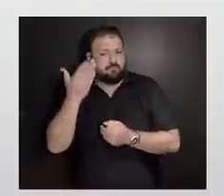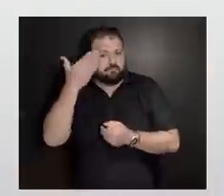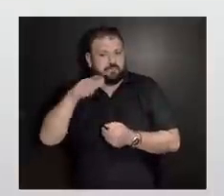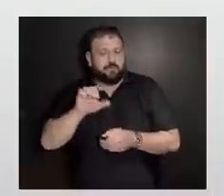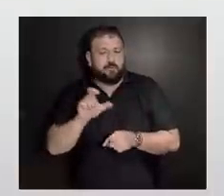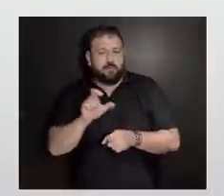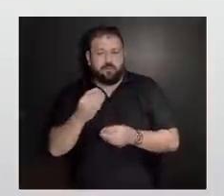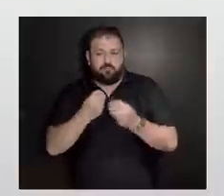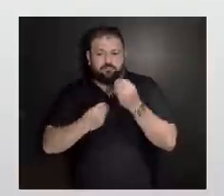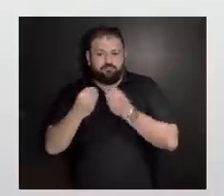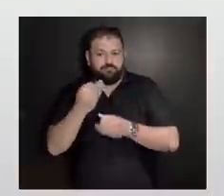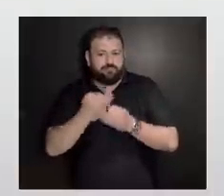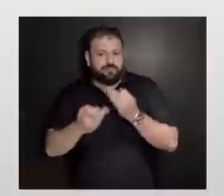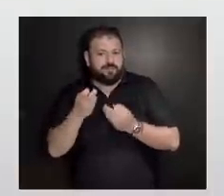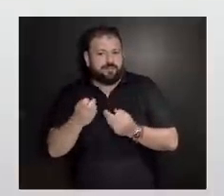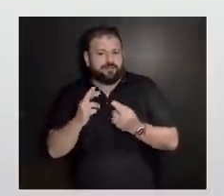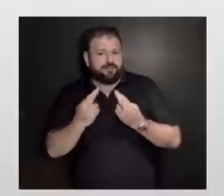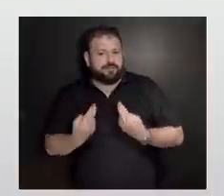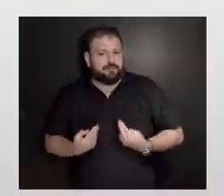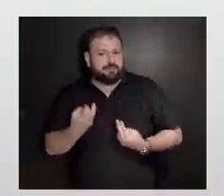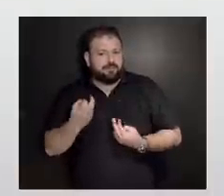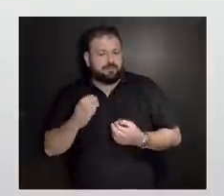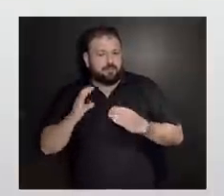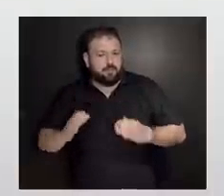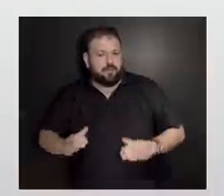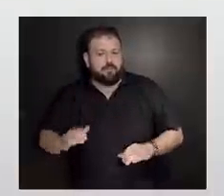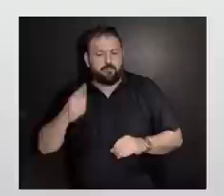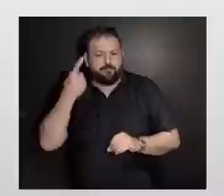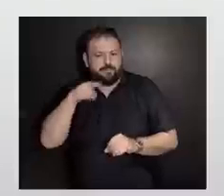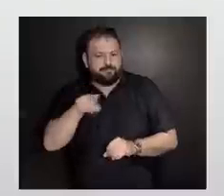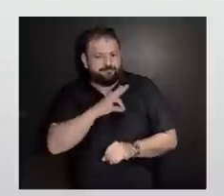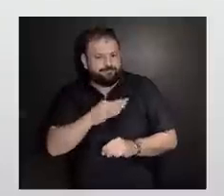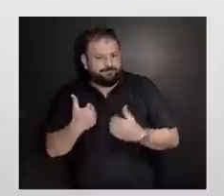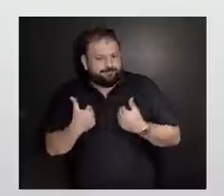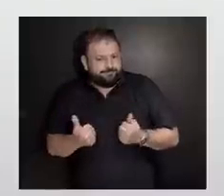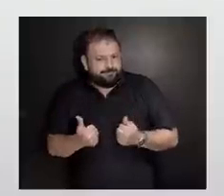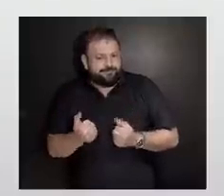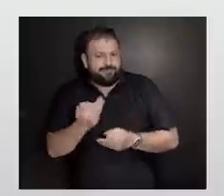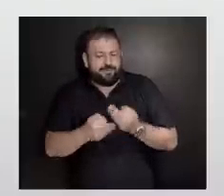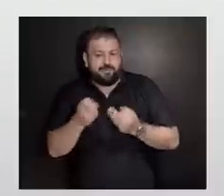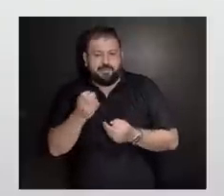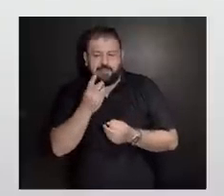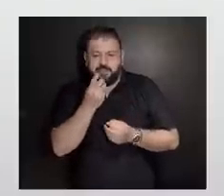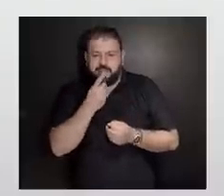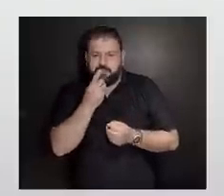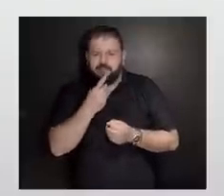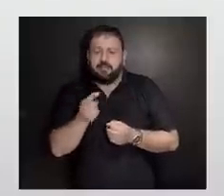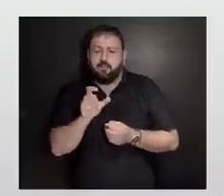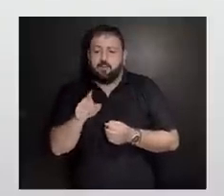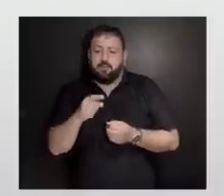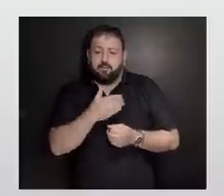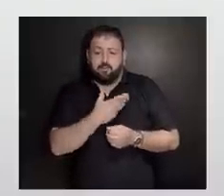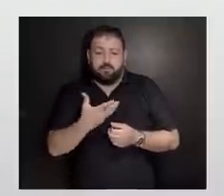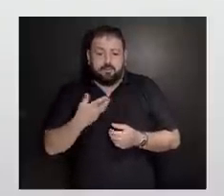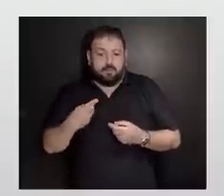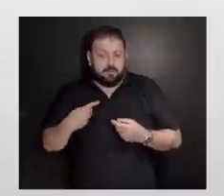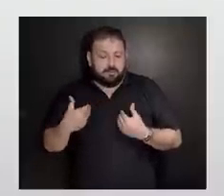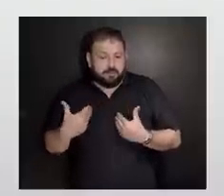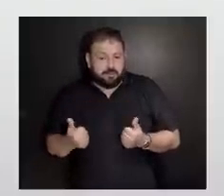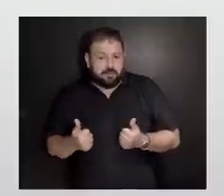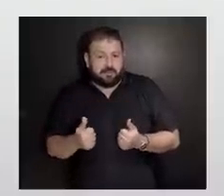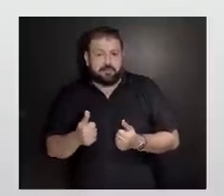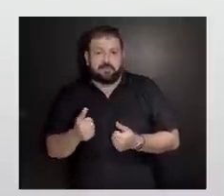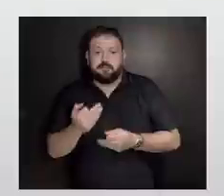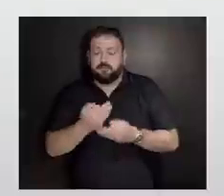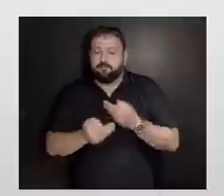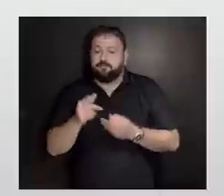cuerpo y por ello, para poder entender la cuestión de la diabetes, debemos entender que de manera normal la